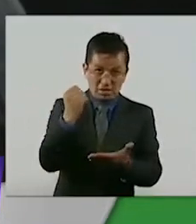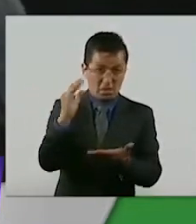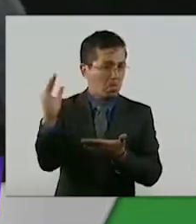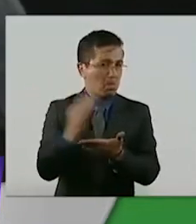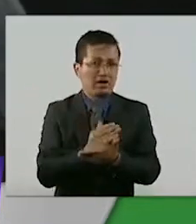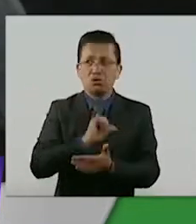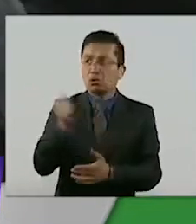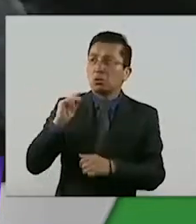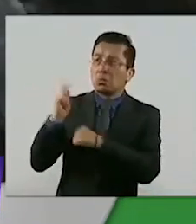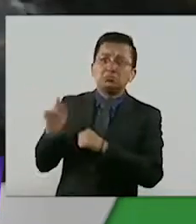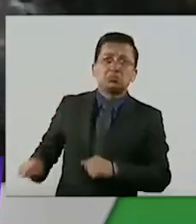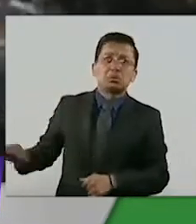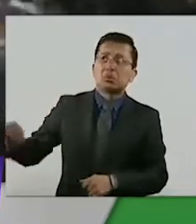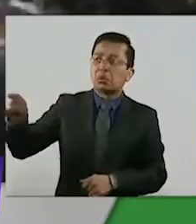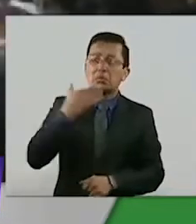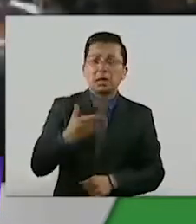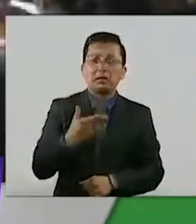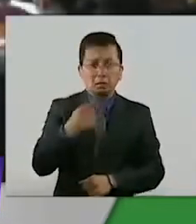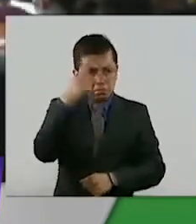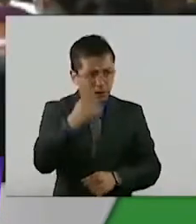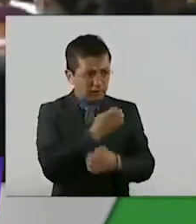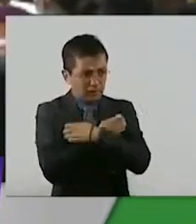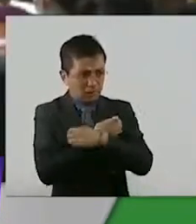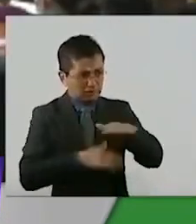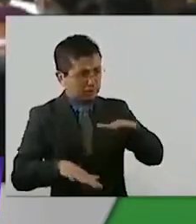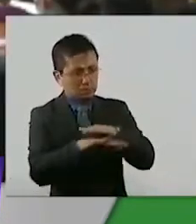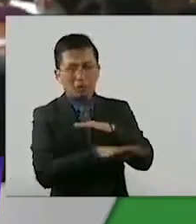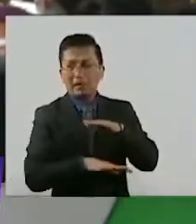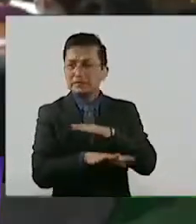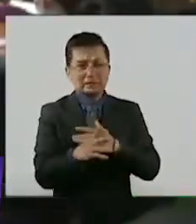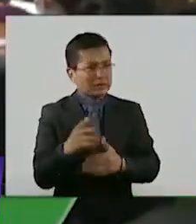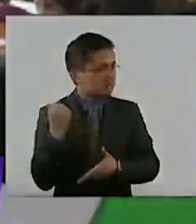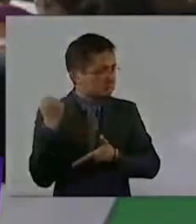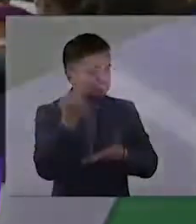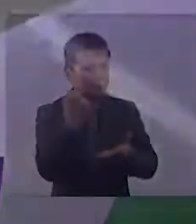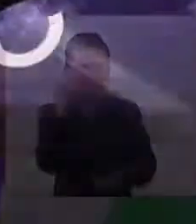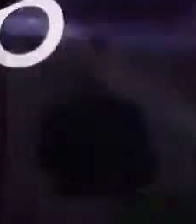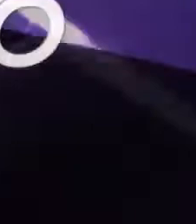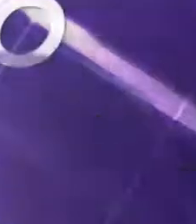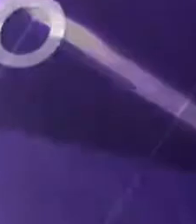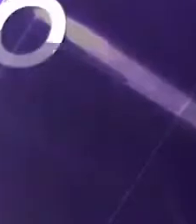educación básica en América Latina y entre los países de ingresos medios altos.